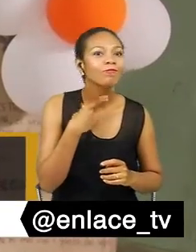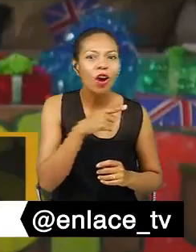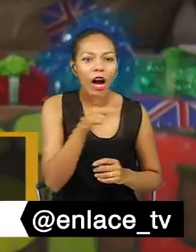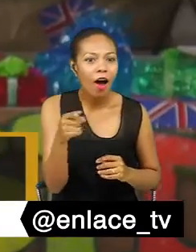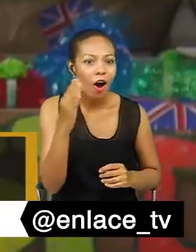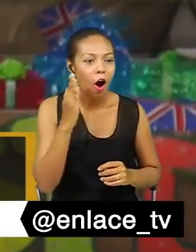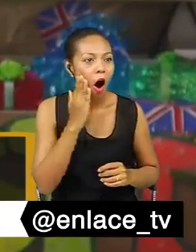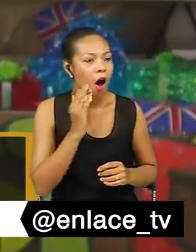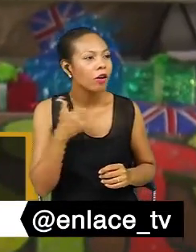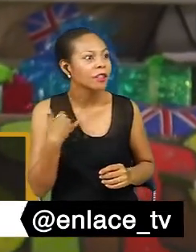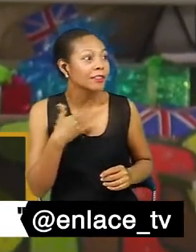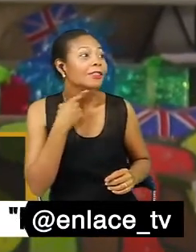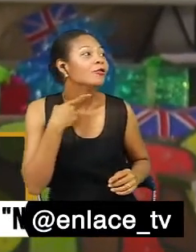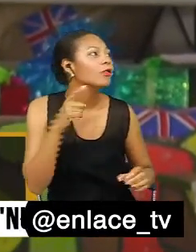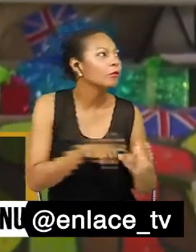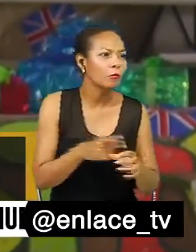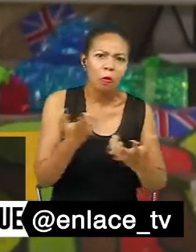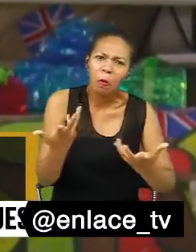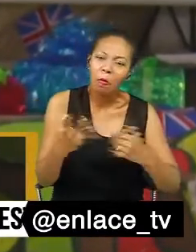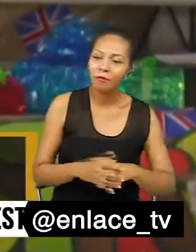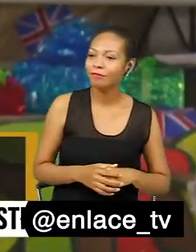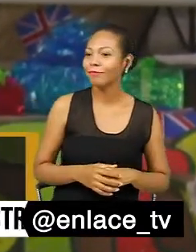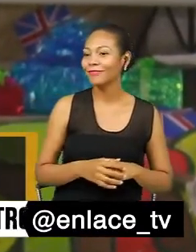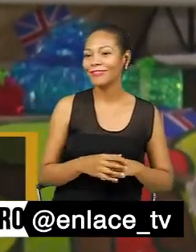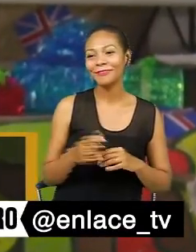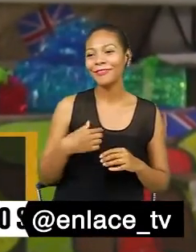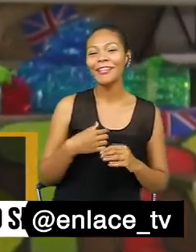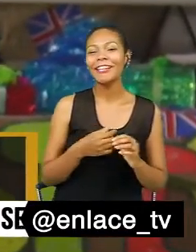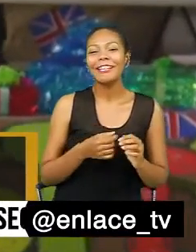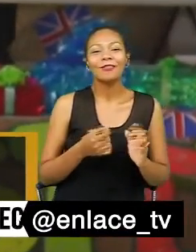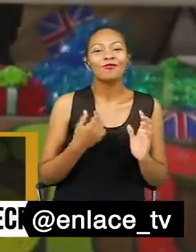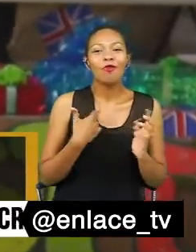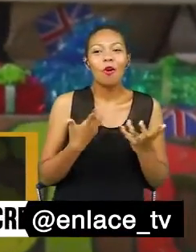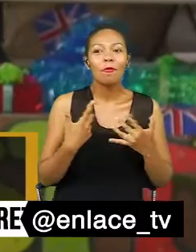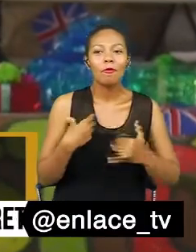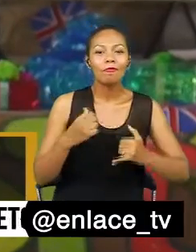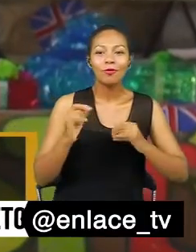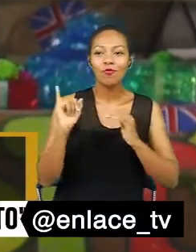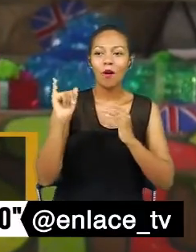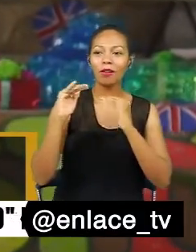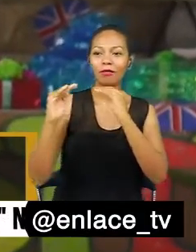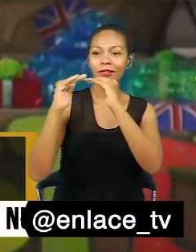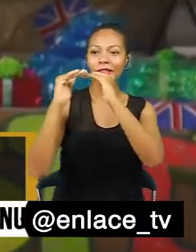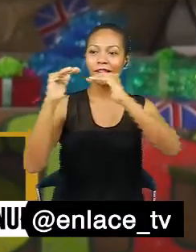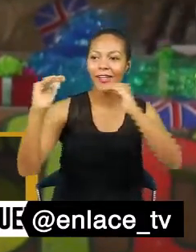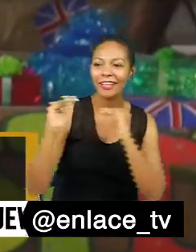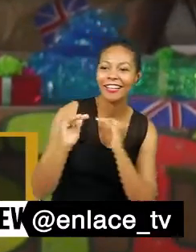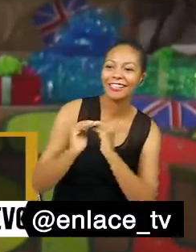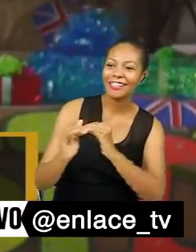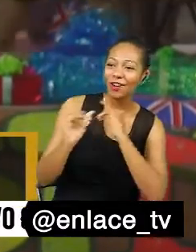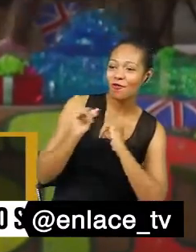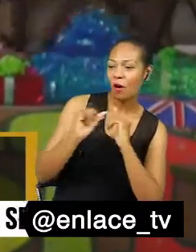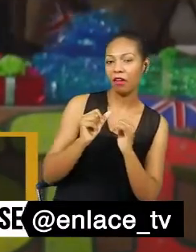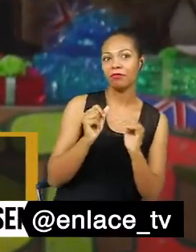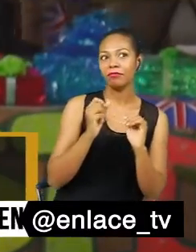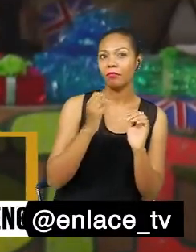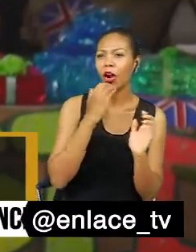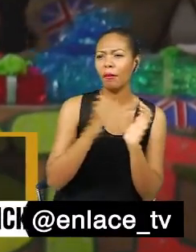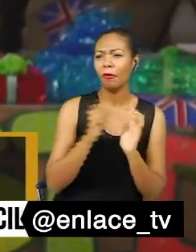es el secreto? Ser como ellos. Mira, yo tengo 40 años, pero me toca volverme como una peladita de 11, de 15,